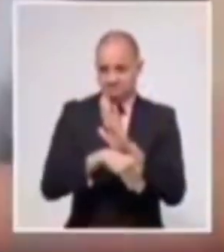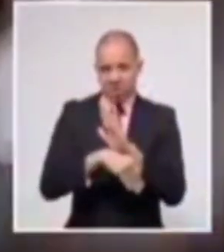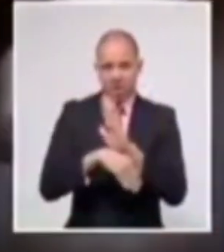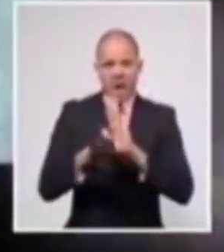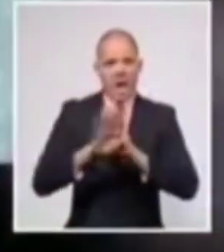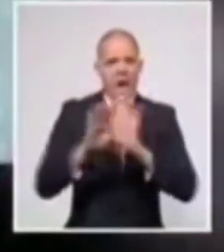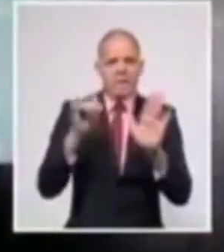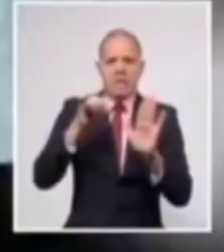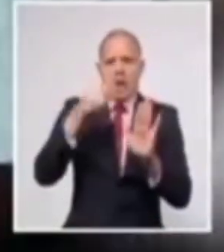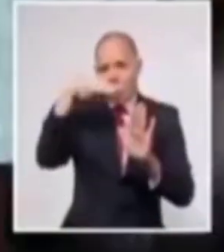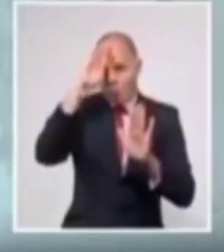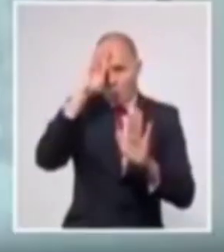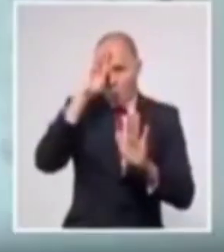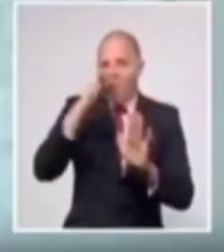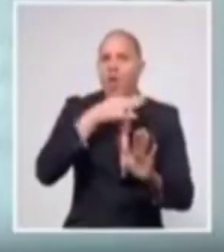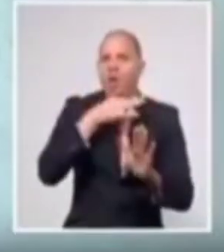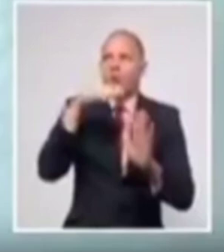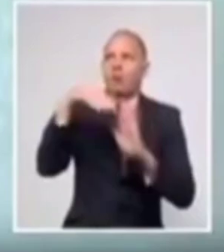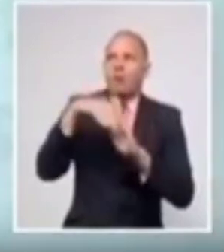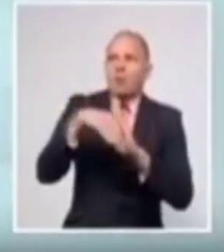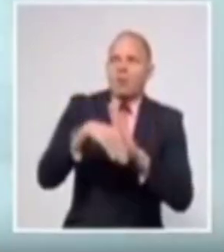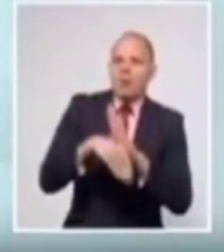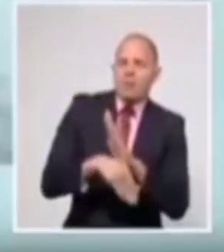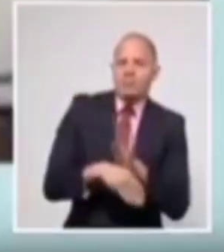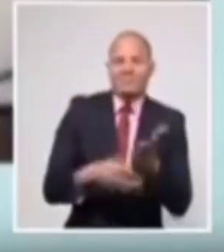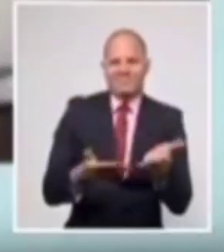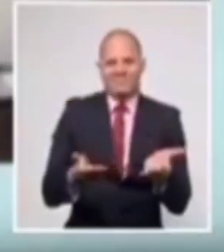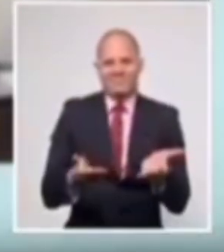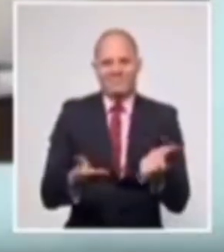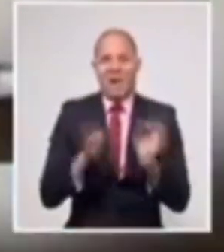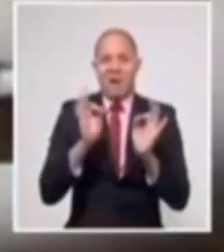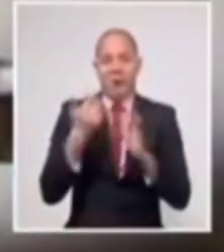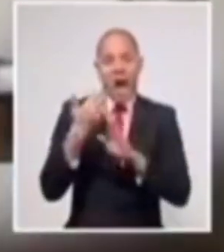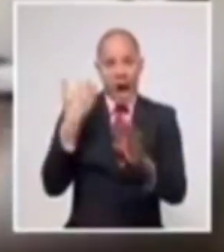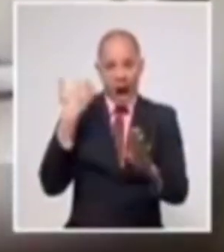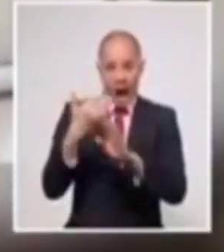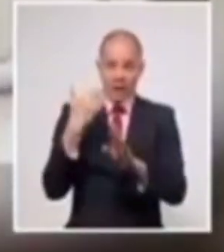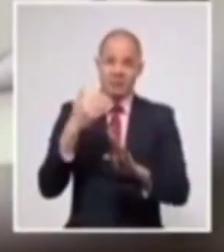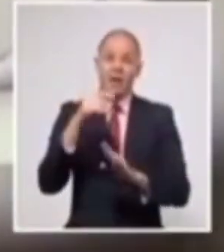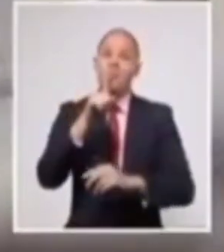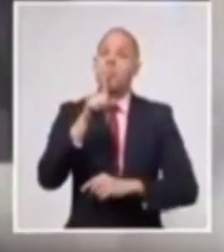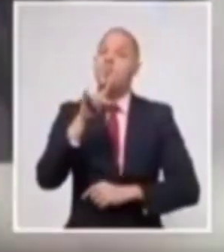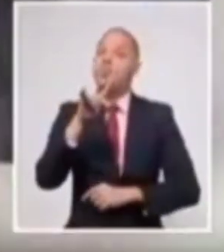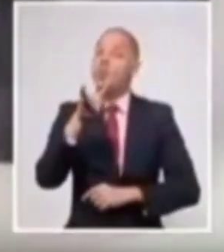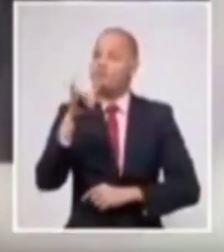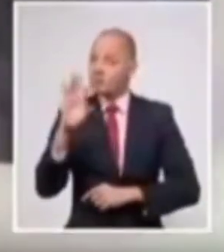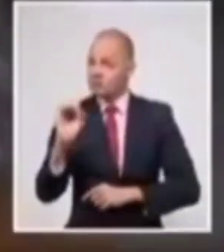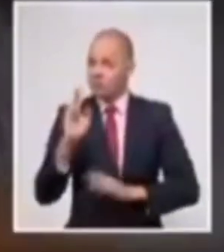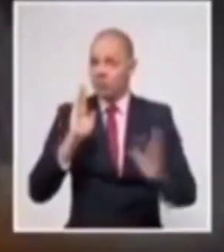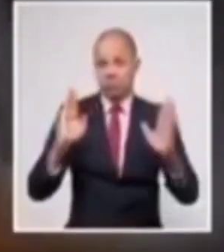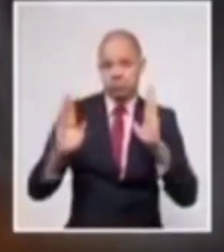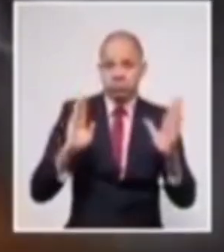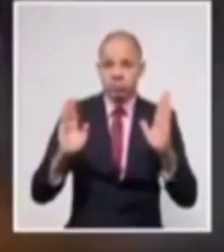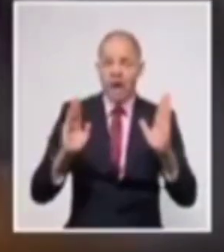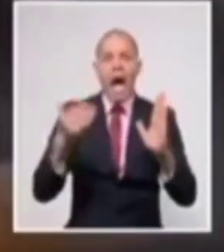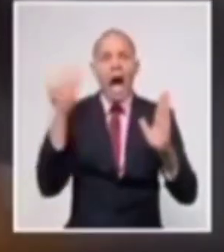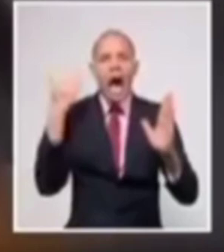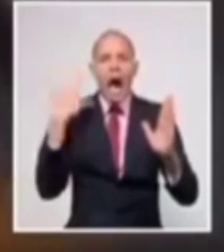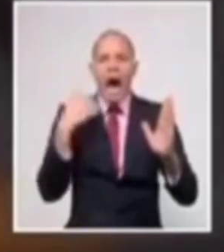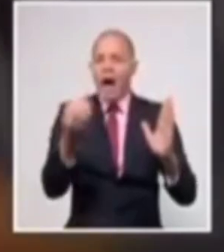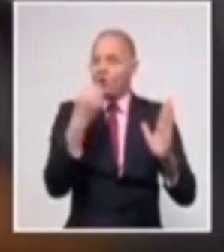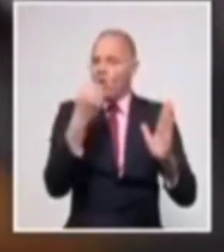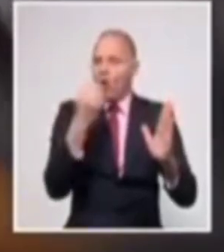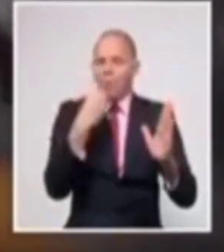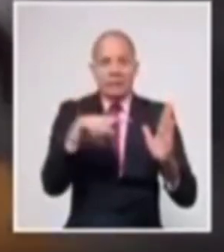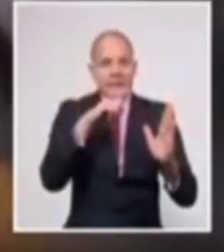de las importaciones en un 75% el desabastecimiento de productos en los mercados minoristas los fuertes desequilibrios